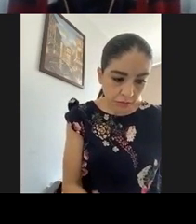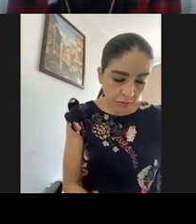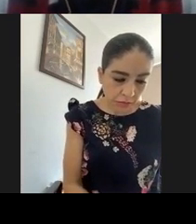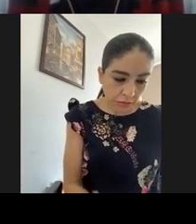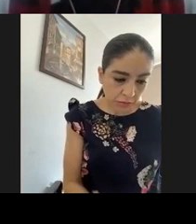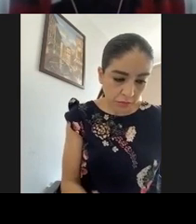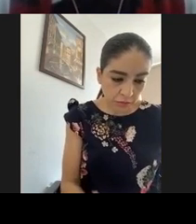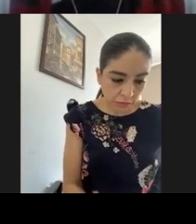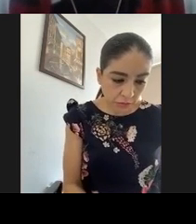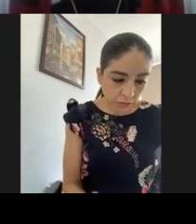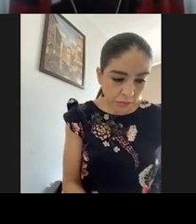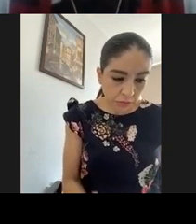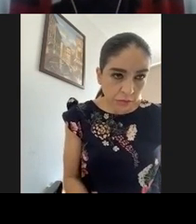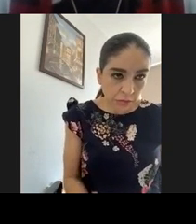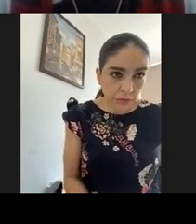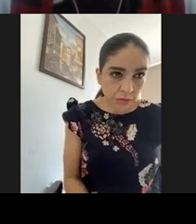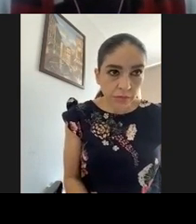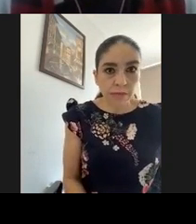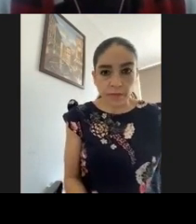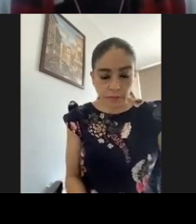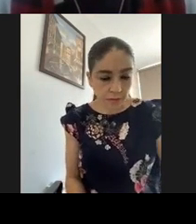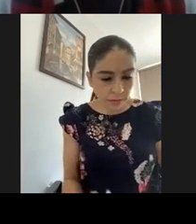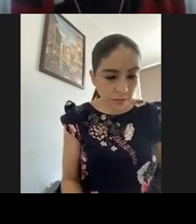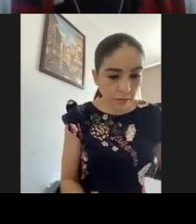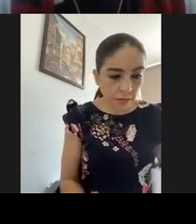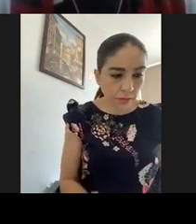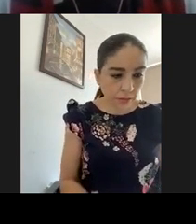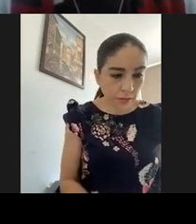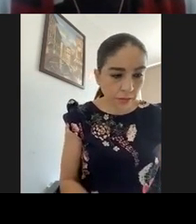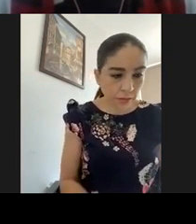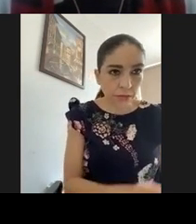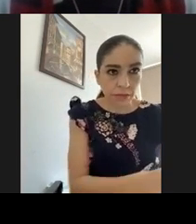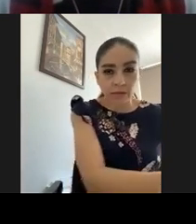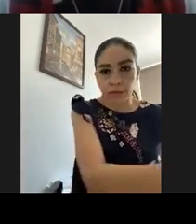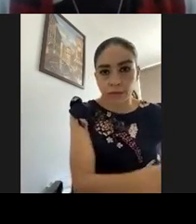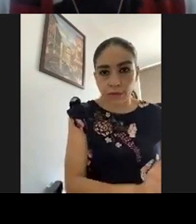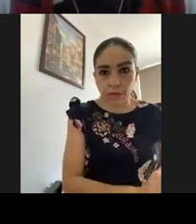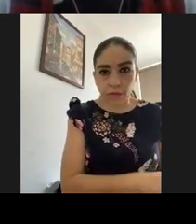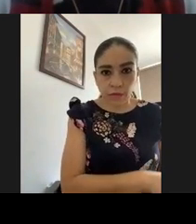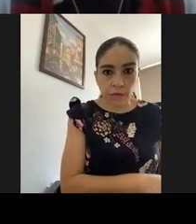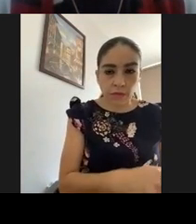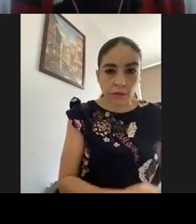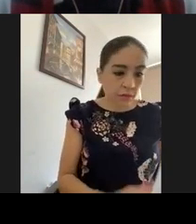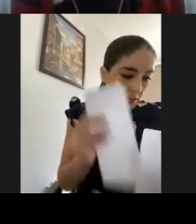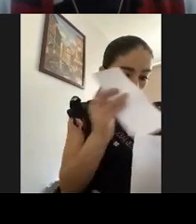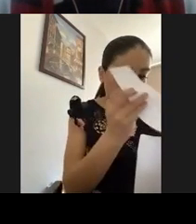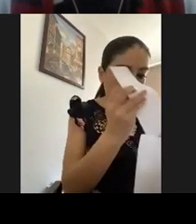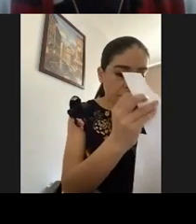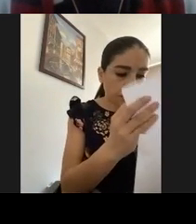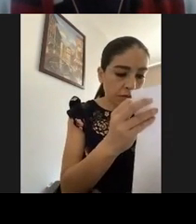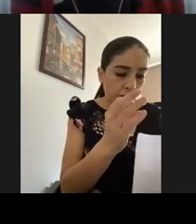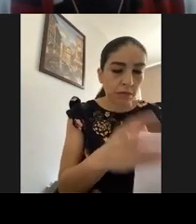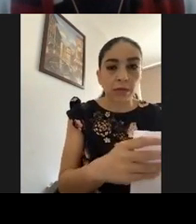Hoy preparamos una presentación. Ya no es presentarles nuevamente la primera o la segunda etapa, creo que ya